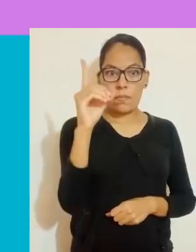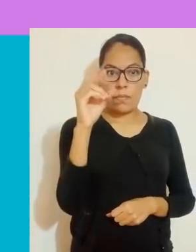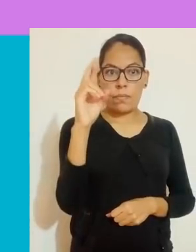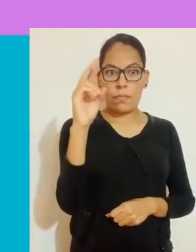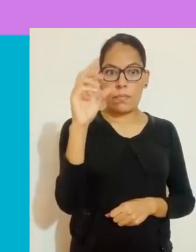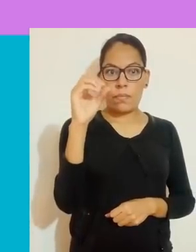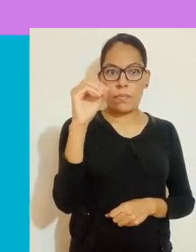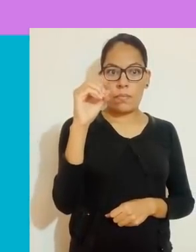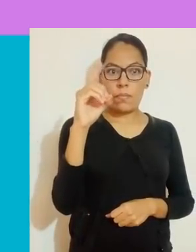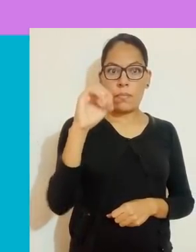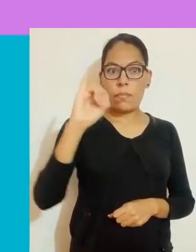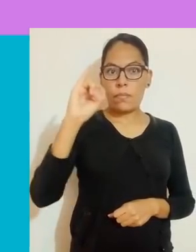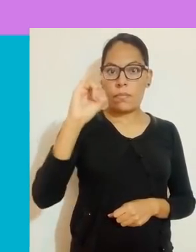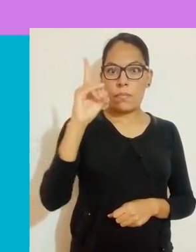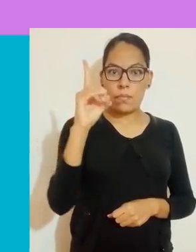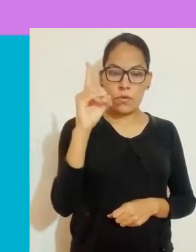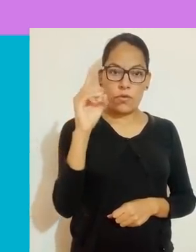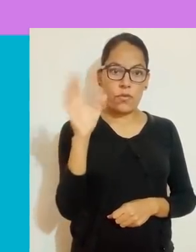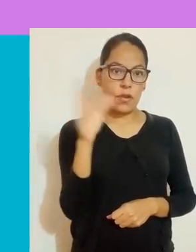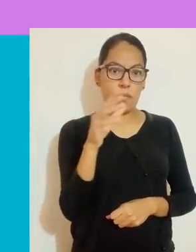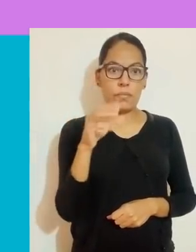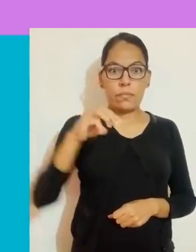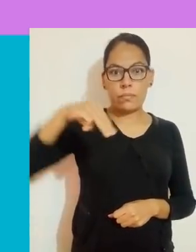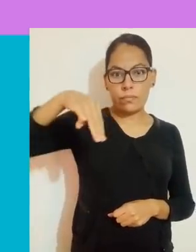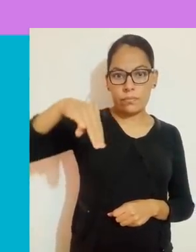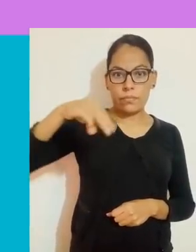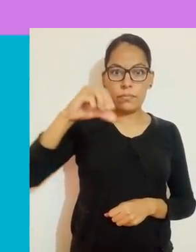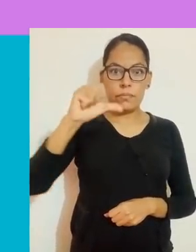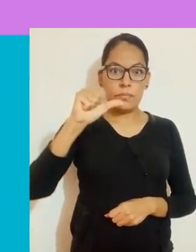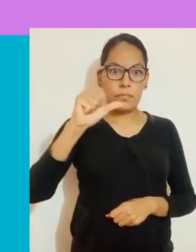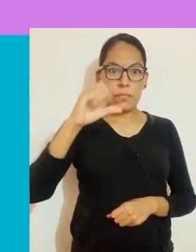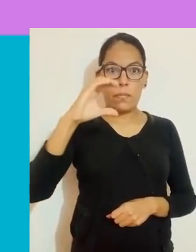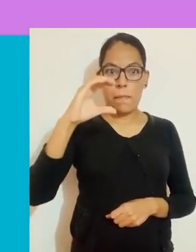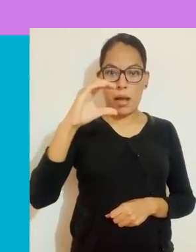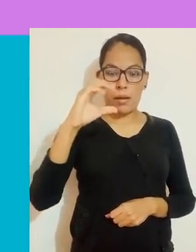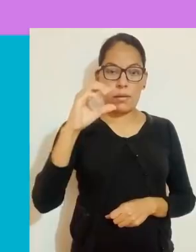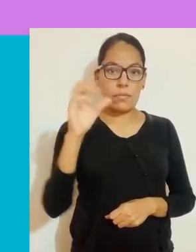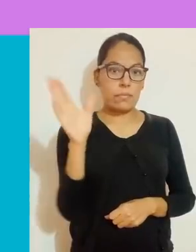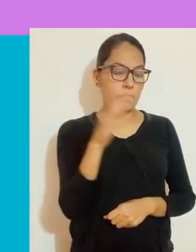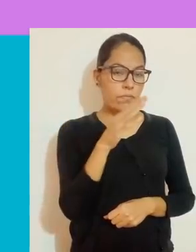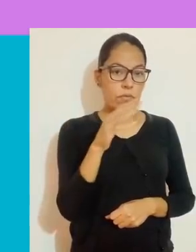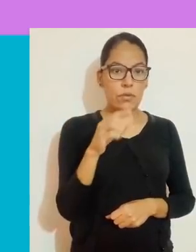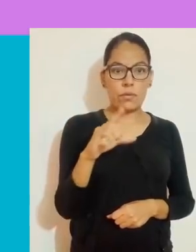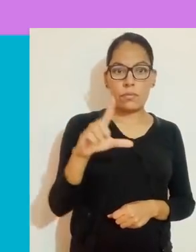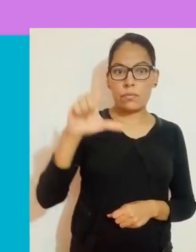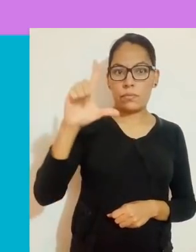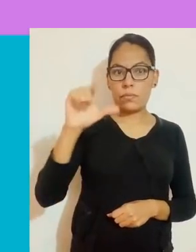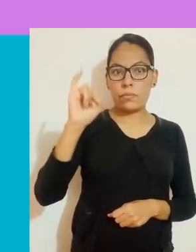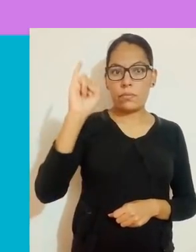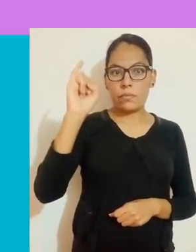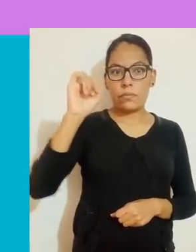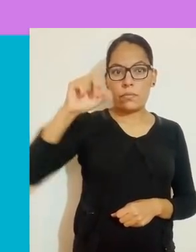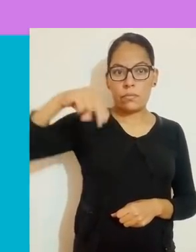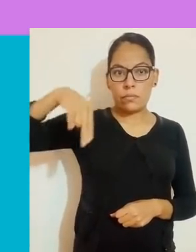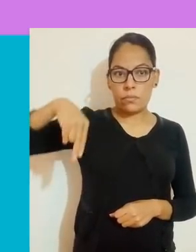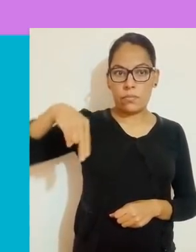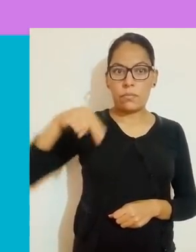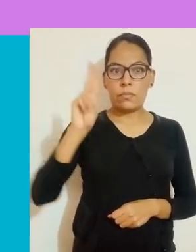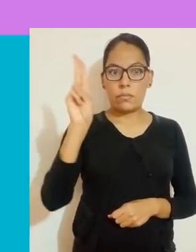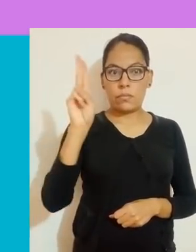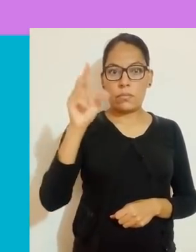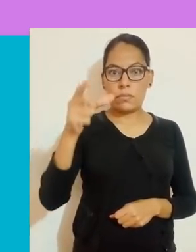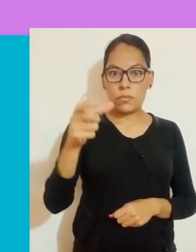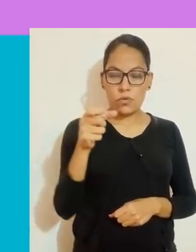ser gratuitas y compatibles entre estos sistemas. No así con Mac, que solo es